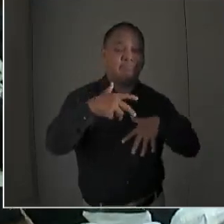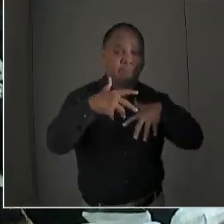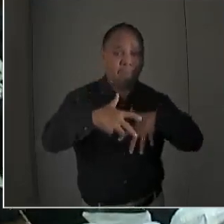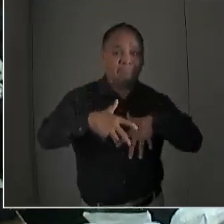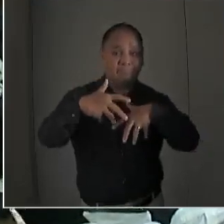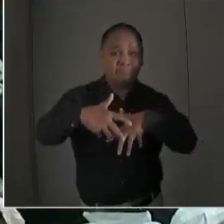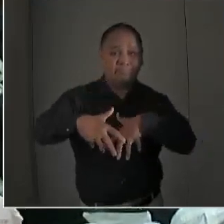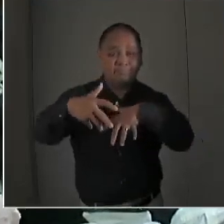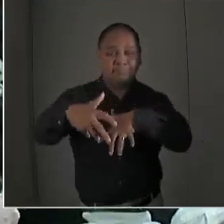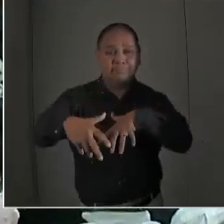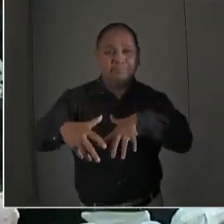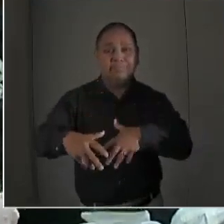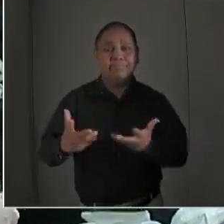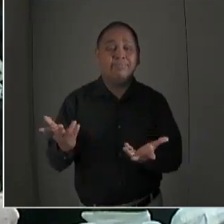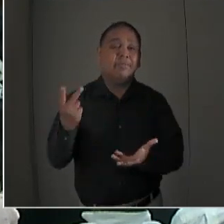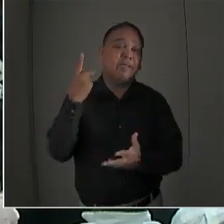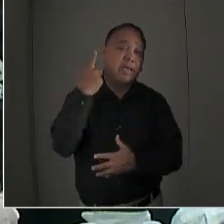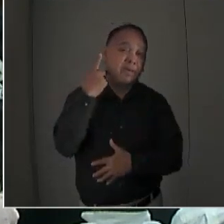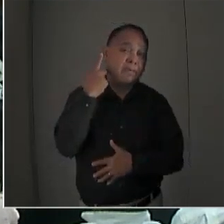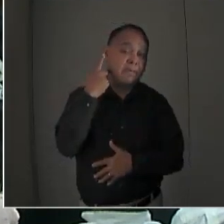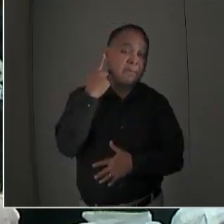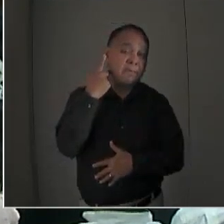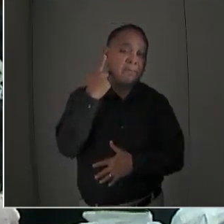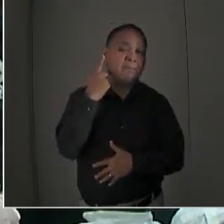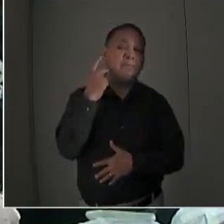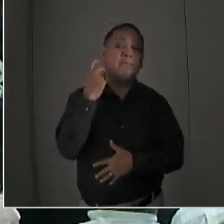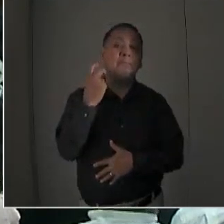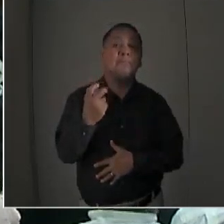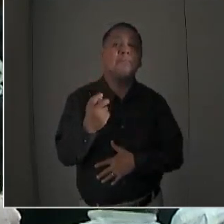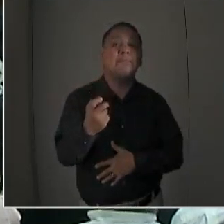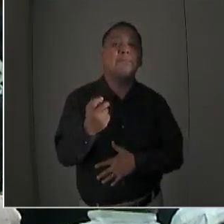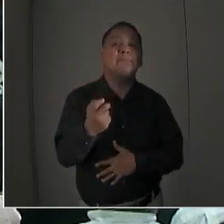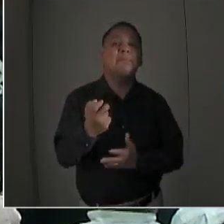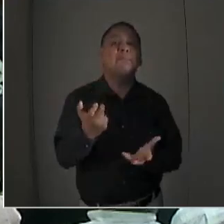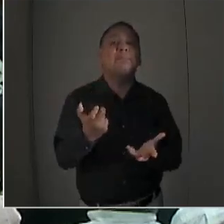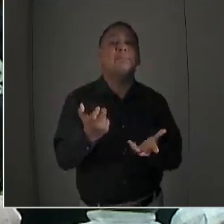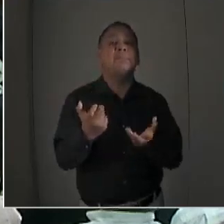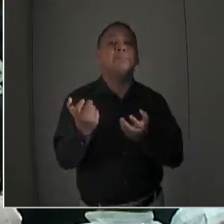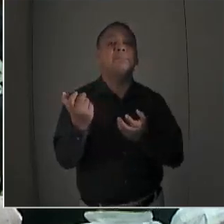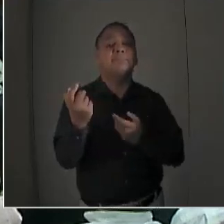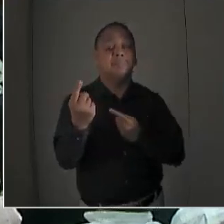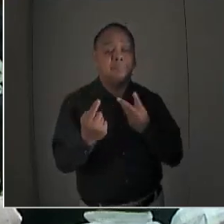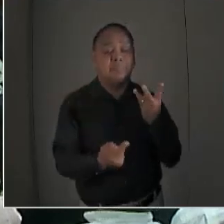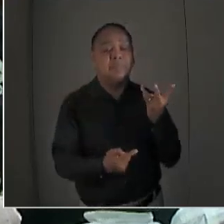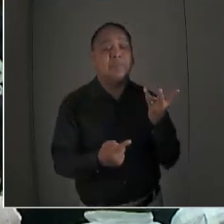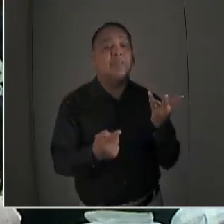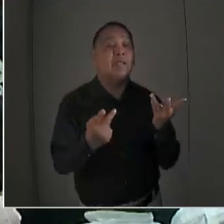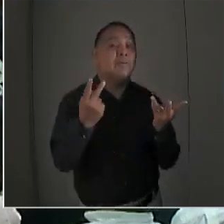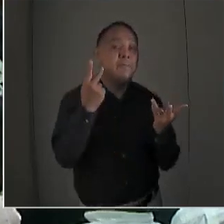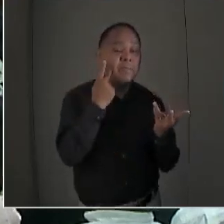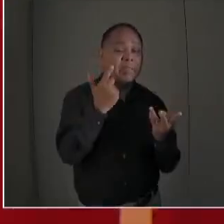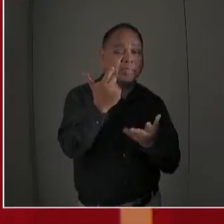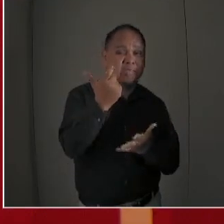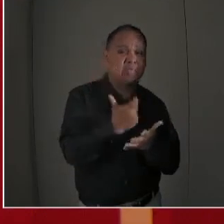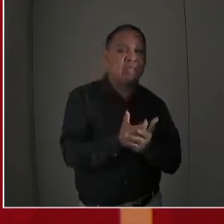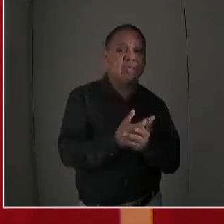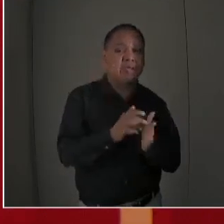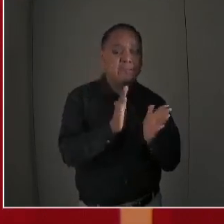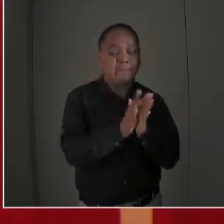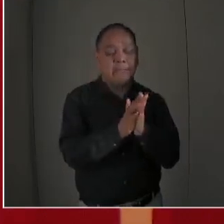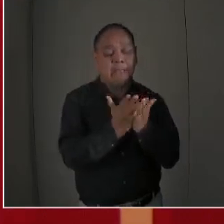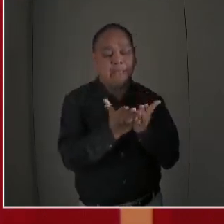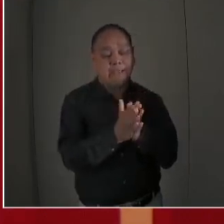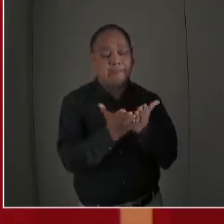movimiento, en la política, en el ejercicio del gobierno y la economía. Es un documento